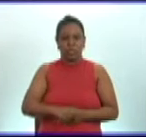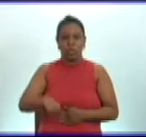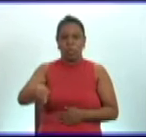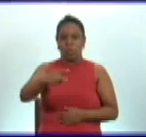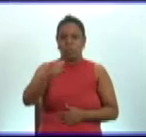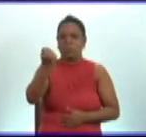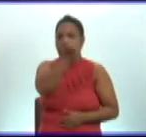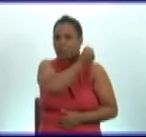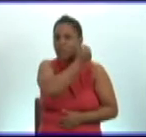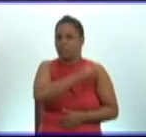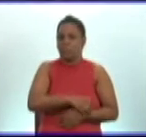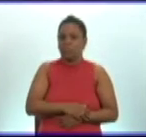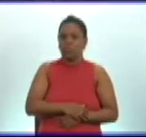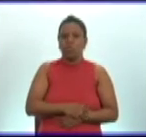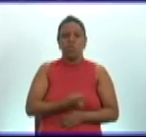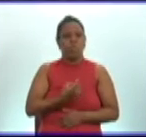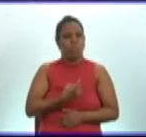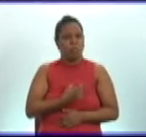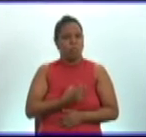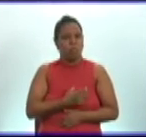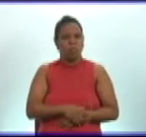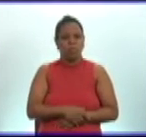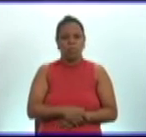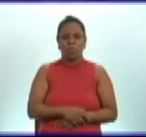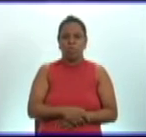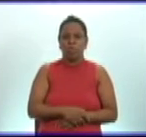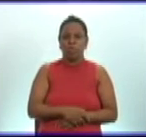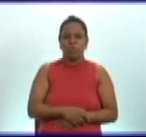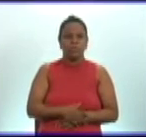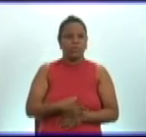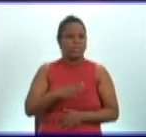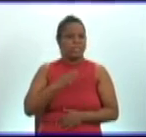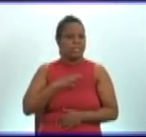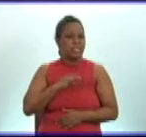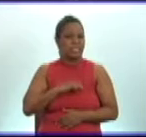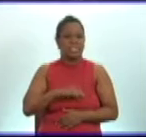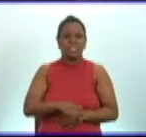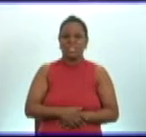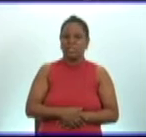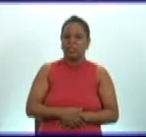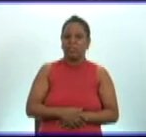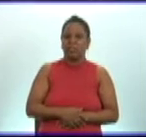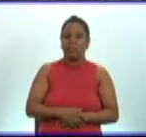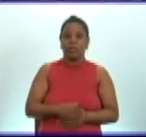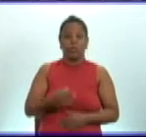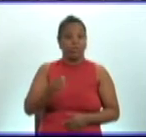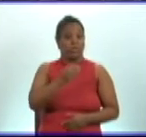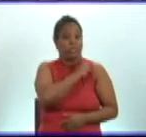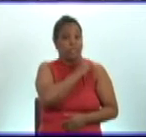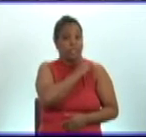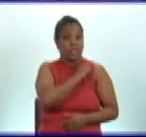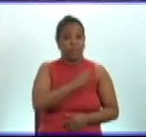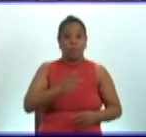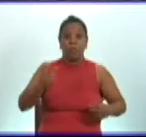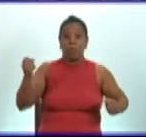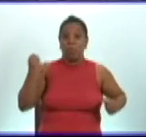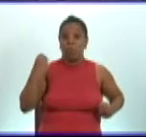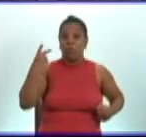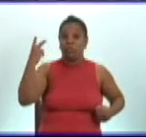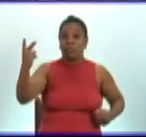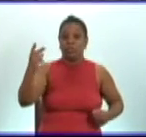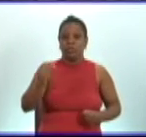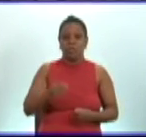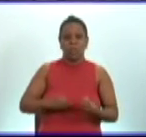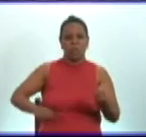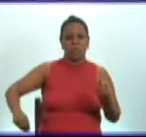traidor. Doloroso y altamente sensible me es que los que se llaman voluntarios de La Habana pretendan